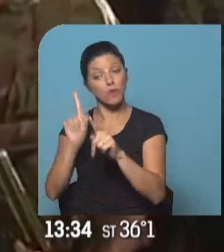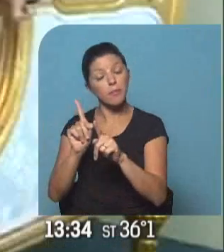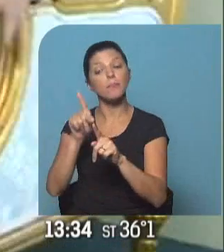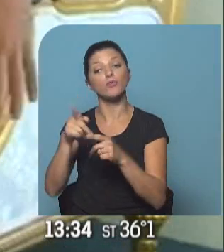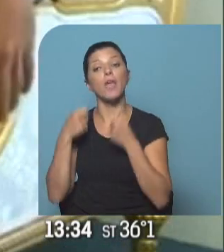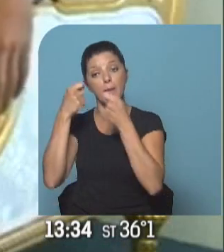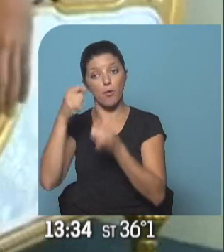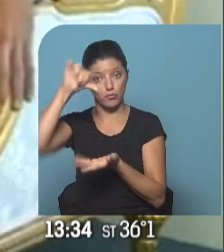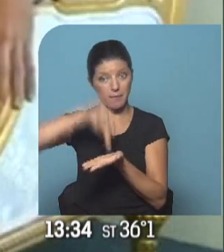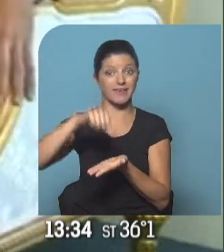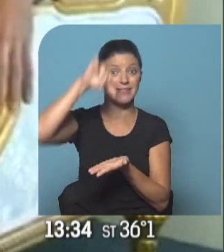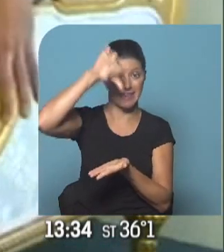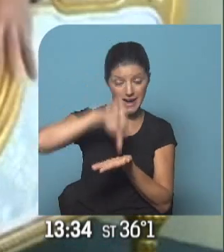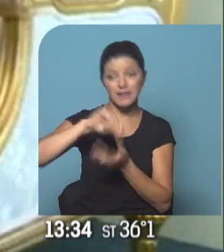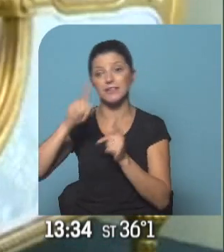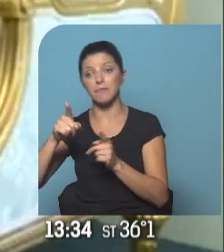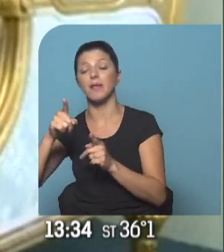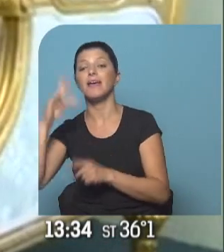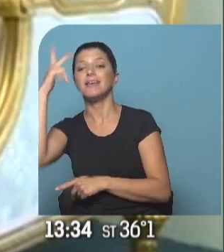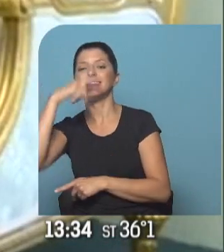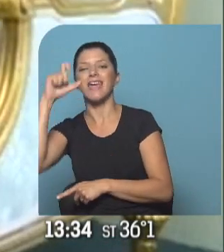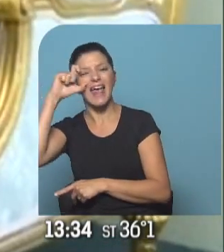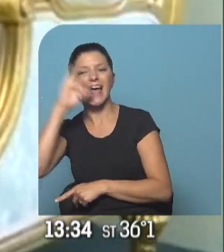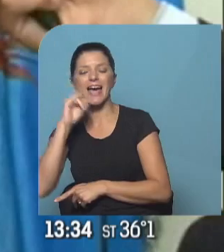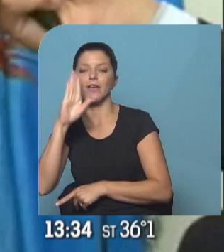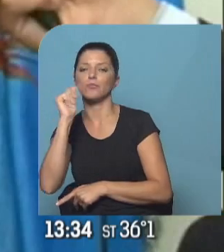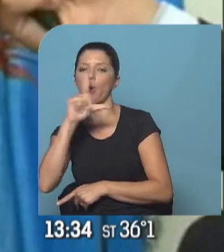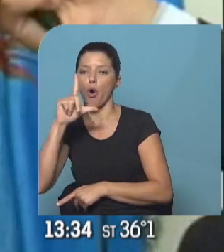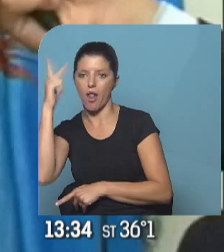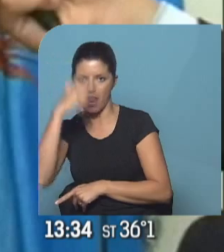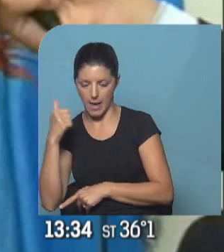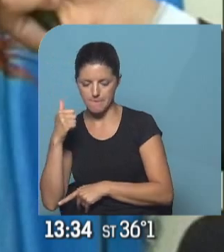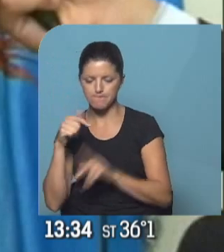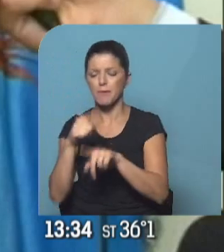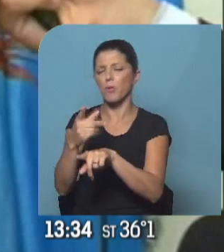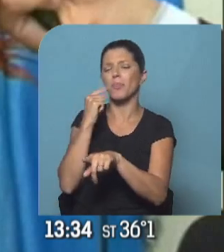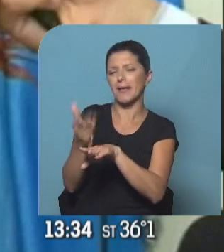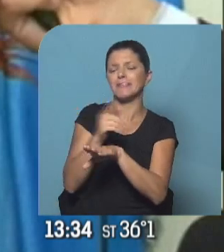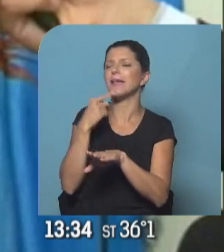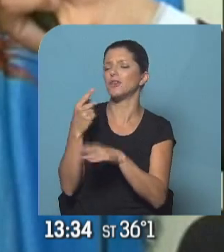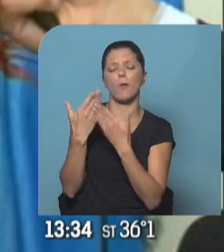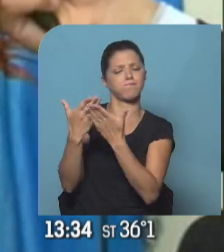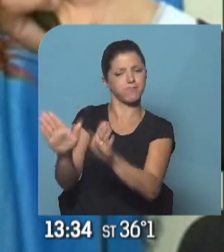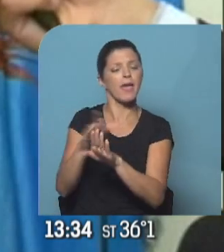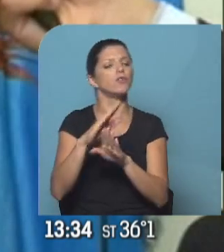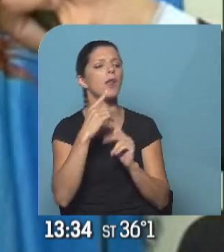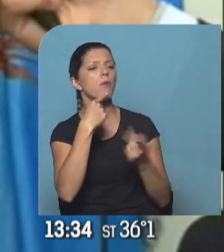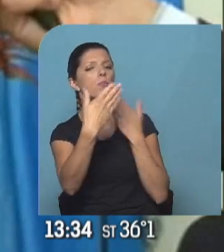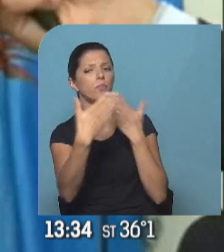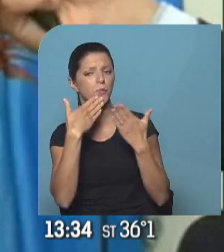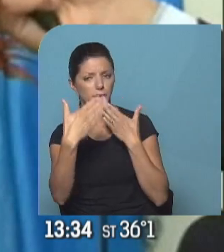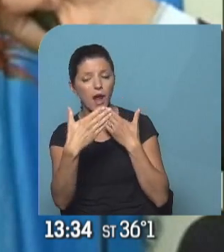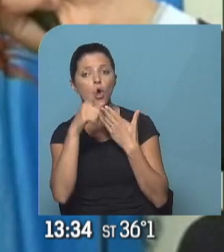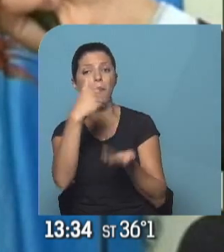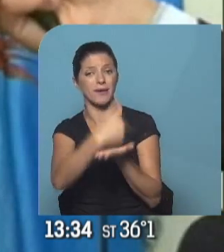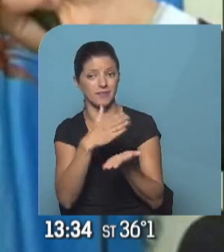libanés. Pero Saleh había anunciado que tomaba distancia del grupo y propiciaría un diálogo con los saudíes y con el sector